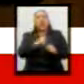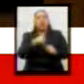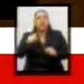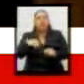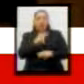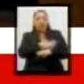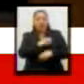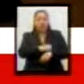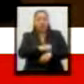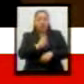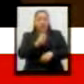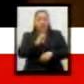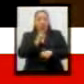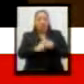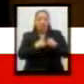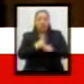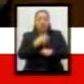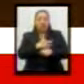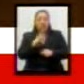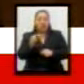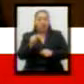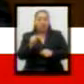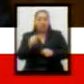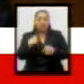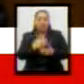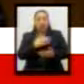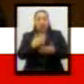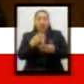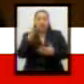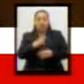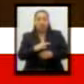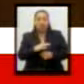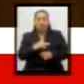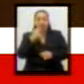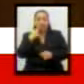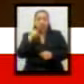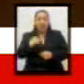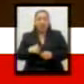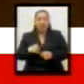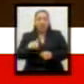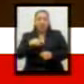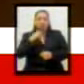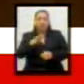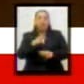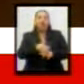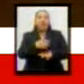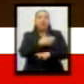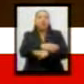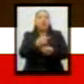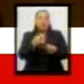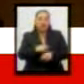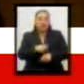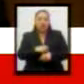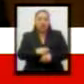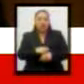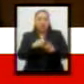no voy a hablar del año en concreto para no perjudicar a ningún alcalde, digo que fue hace bastante tiempo, gran parte